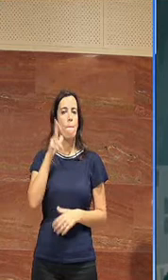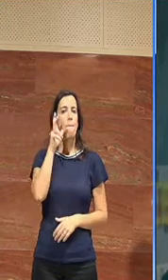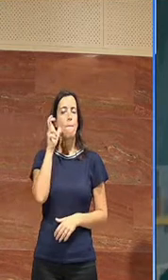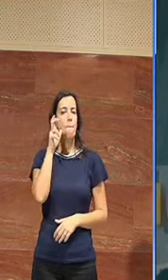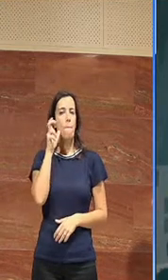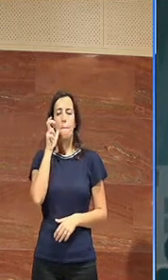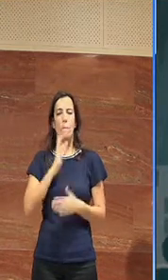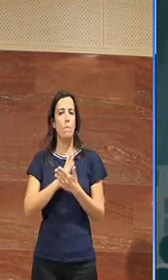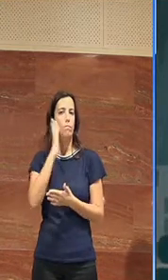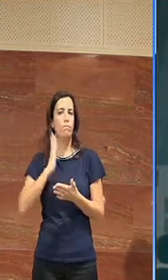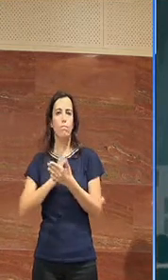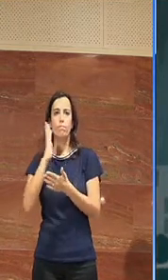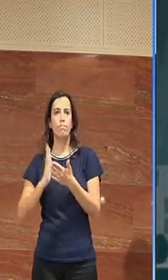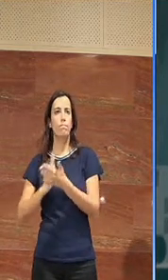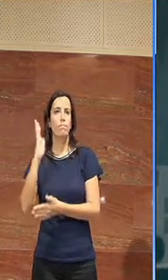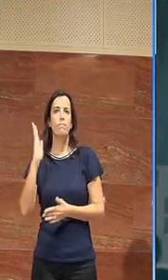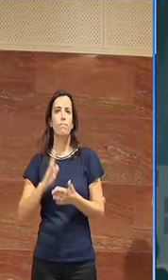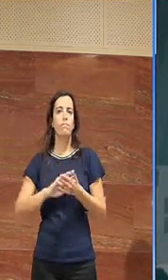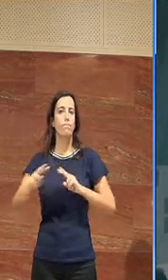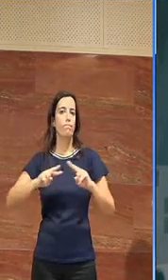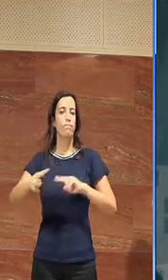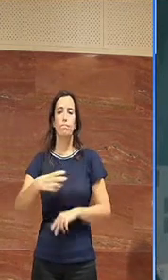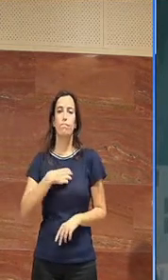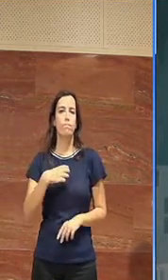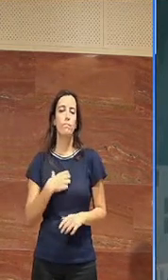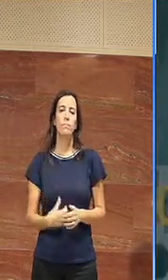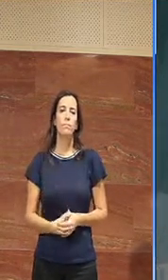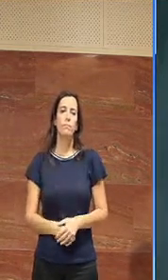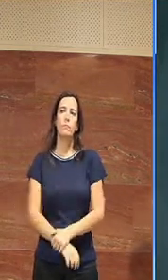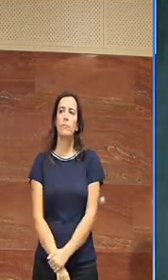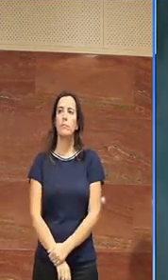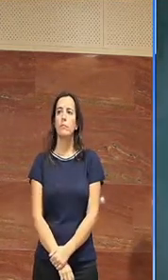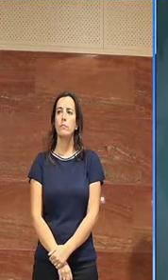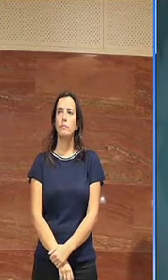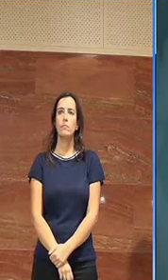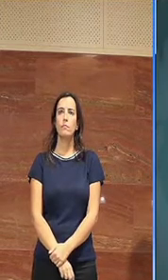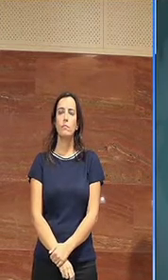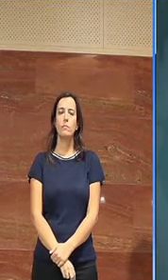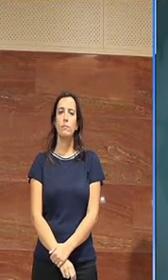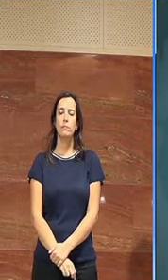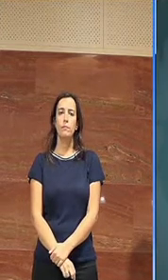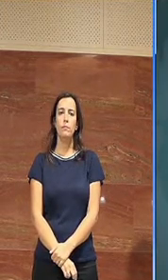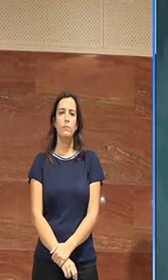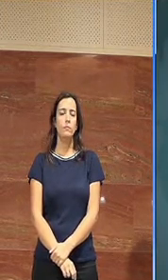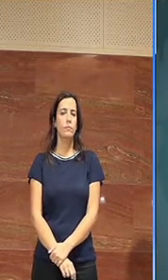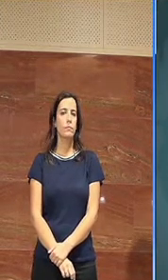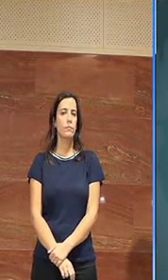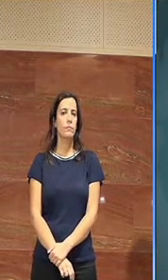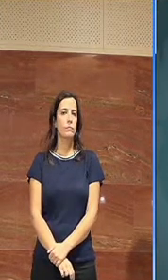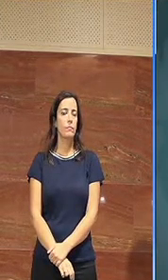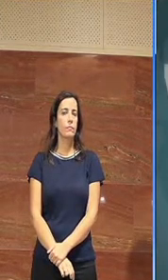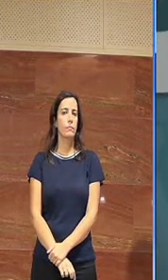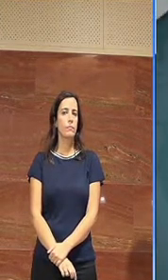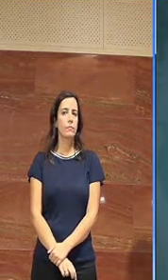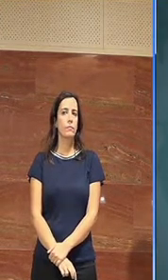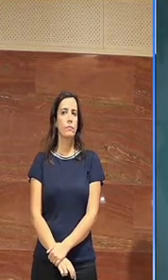a aproximadamente 100 millones de europeos y norteamericanos a principios del siglo XIX. Hoy en día, en el siglo XXI, el sur